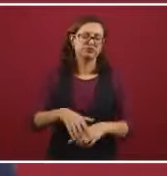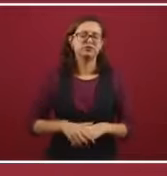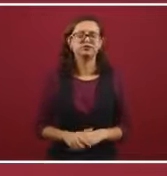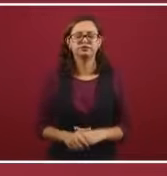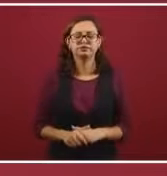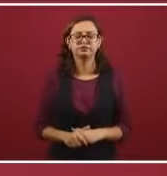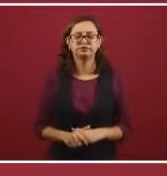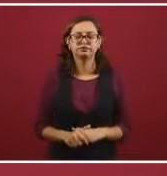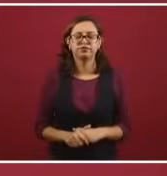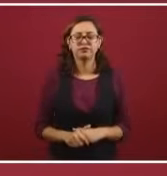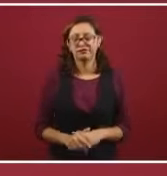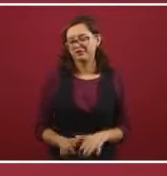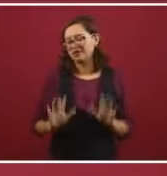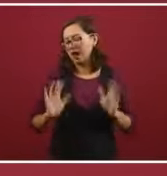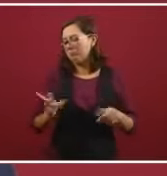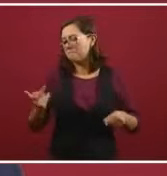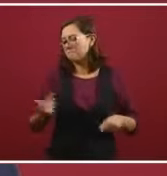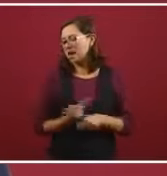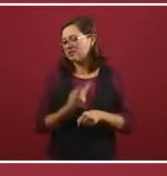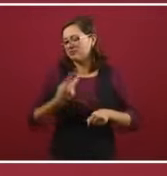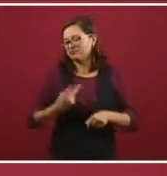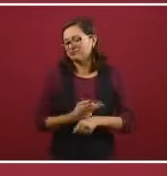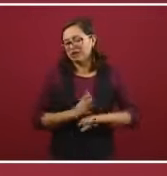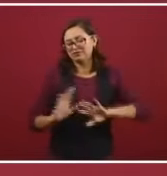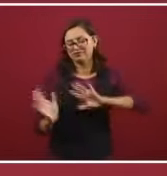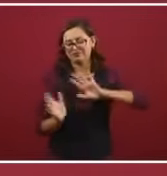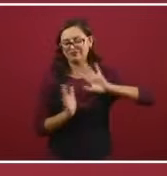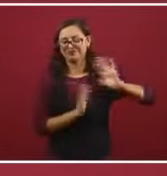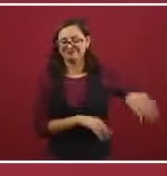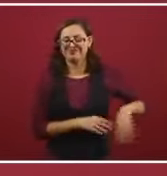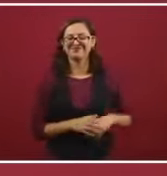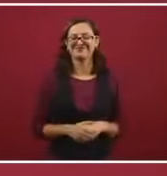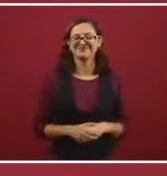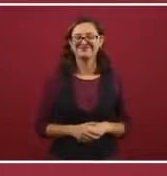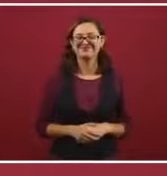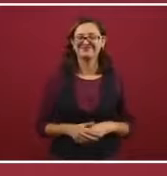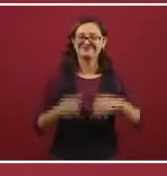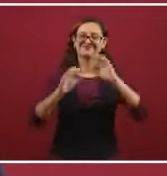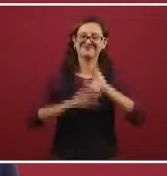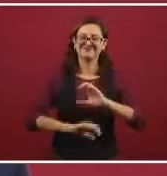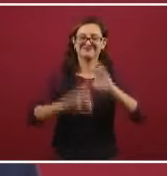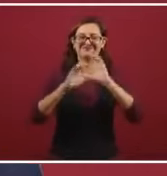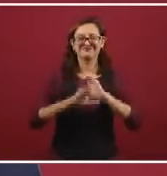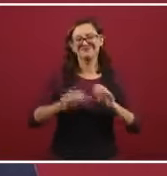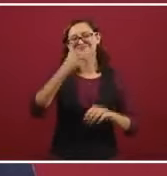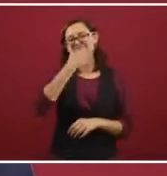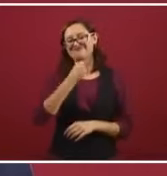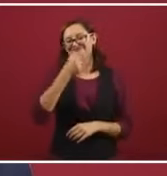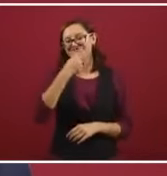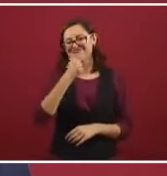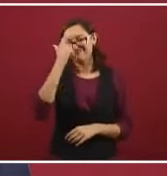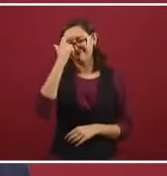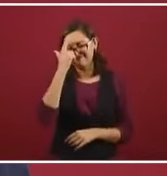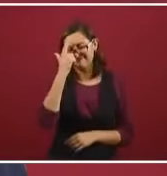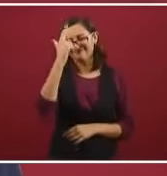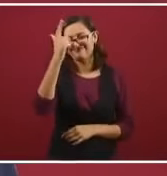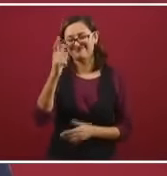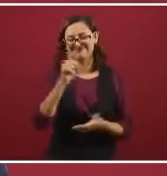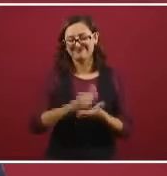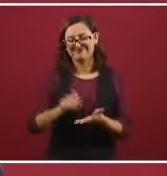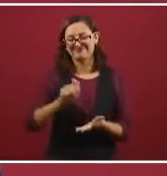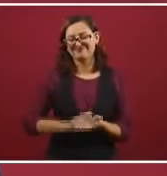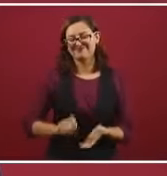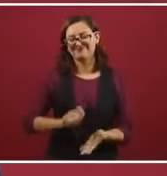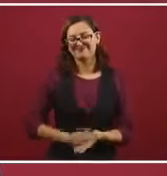ya lo pasado, pasado, diría el cantautor.